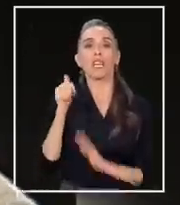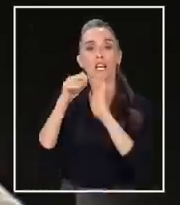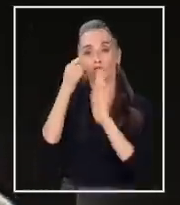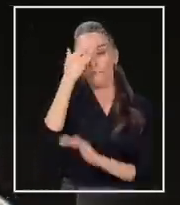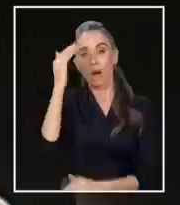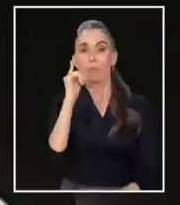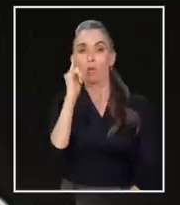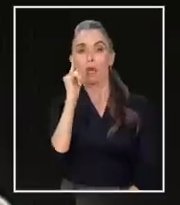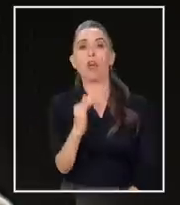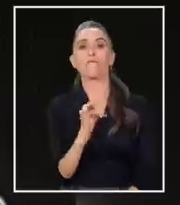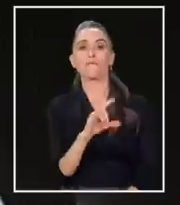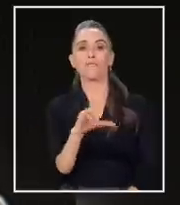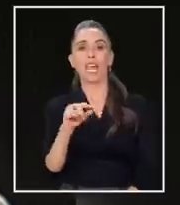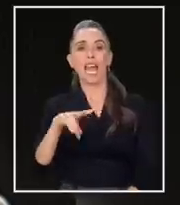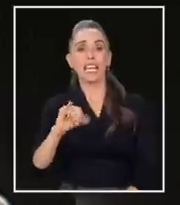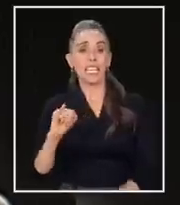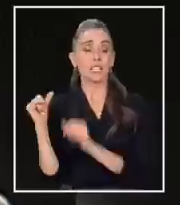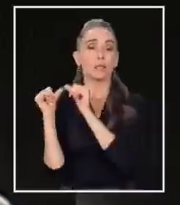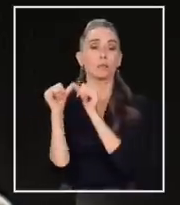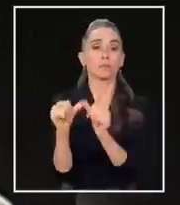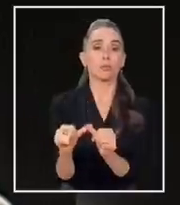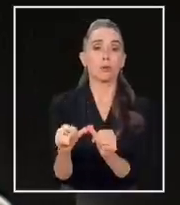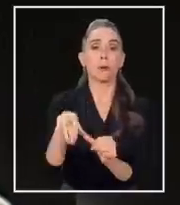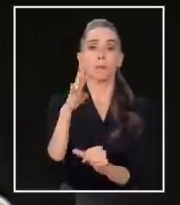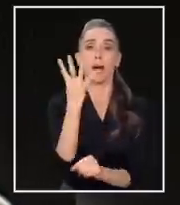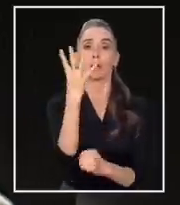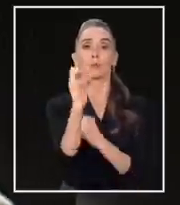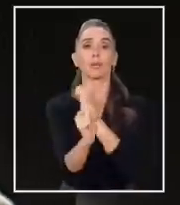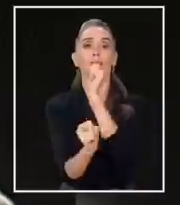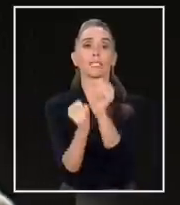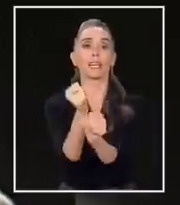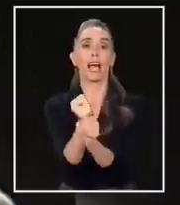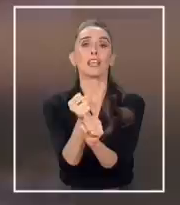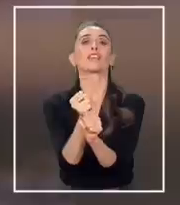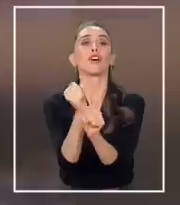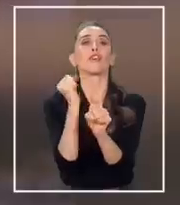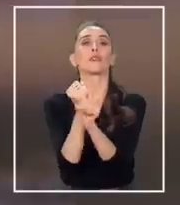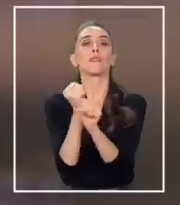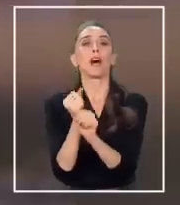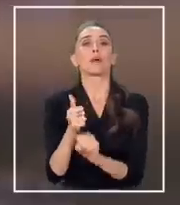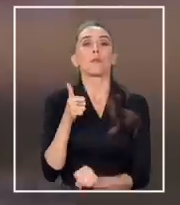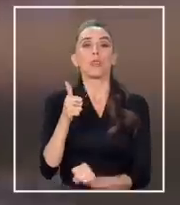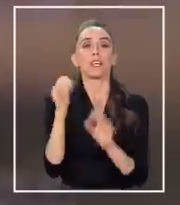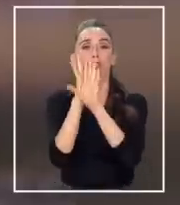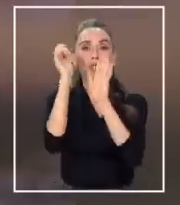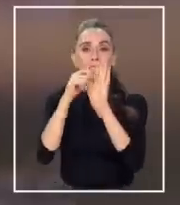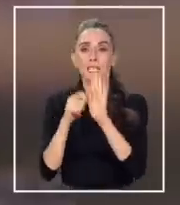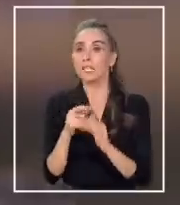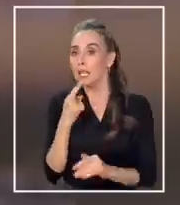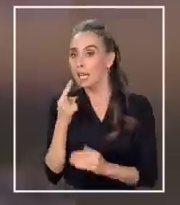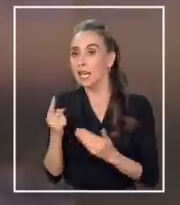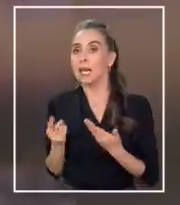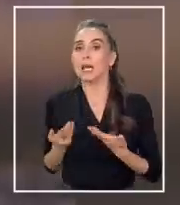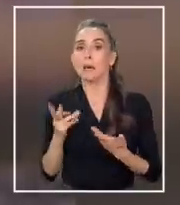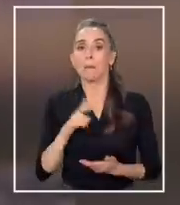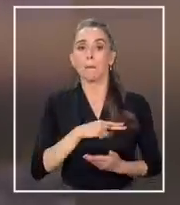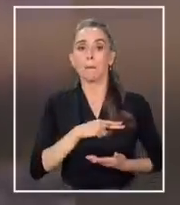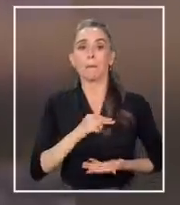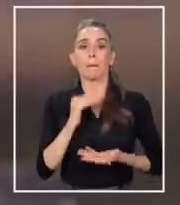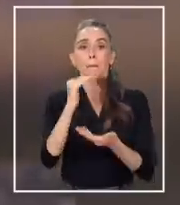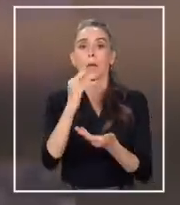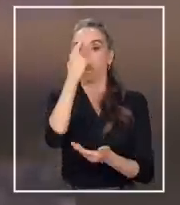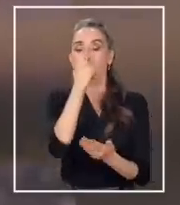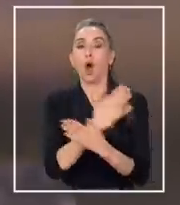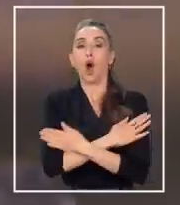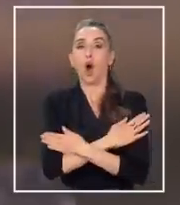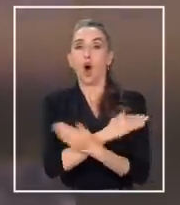trayectoria, el gran director italiano, ¿no?, que ya lleva más de 40 años en el cine. Es la transmisión de la entrega de los Oscars, como todos los años,